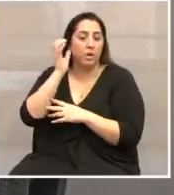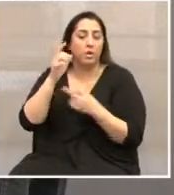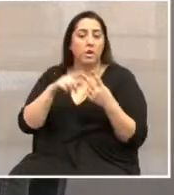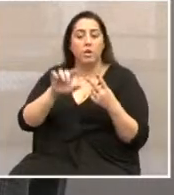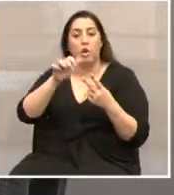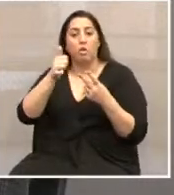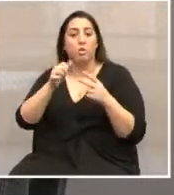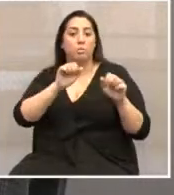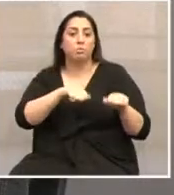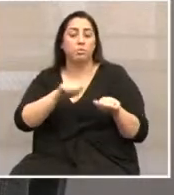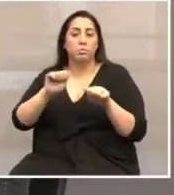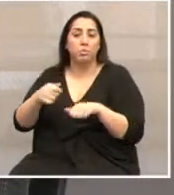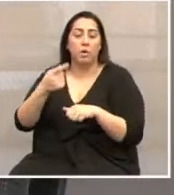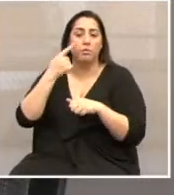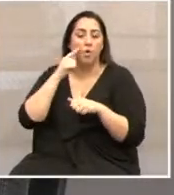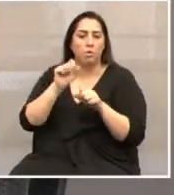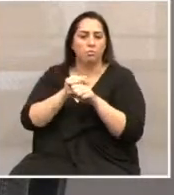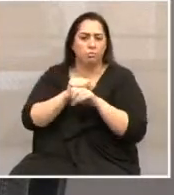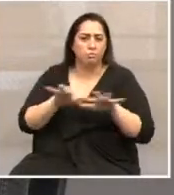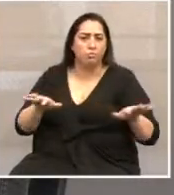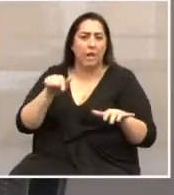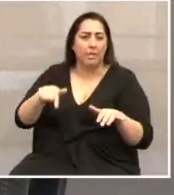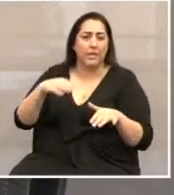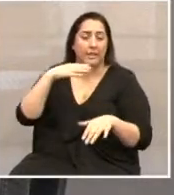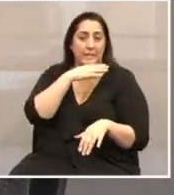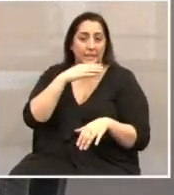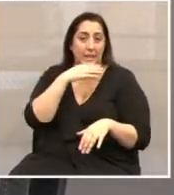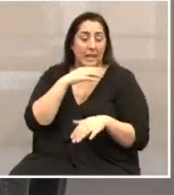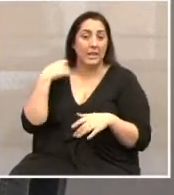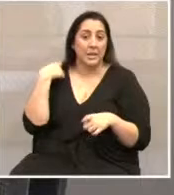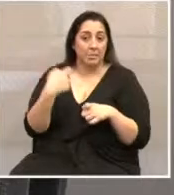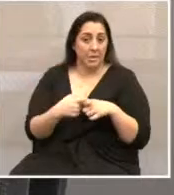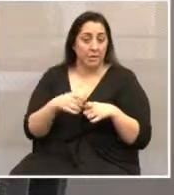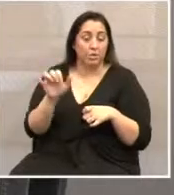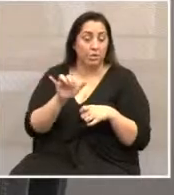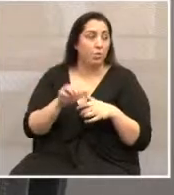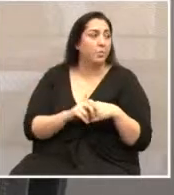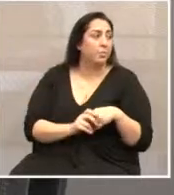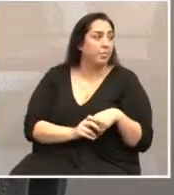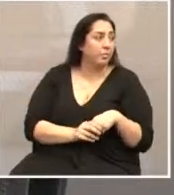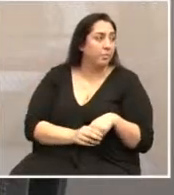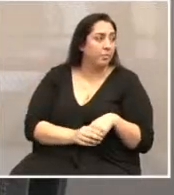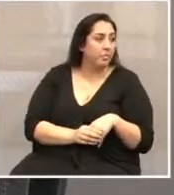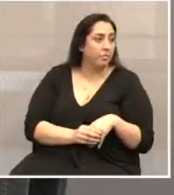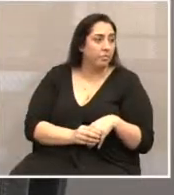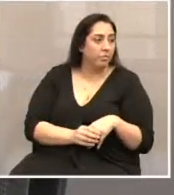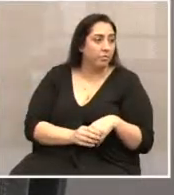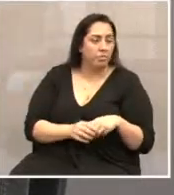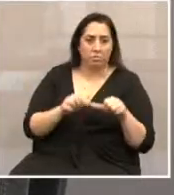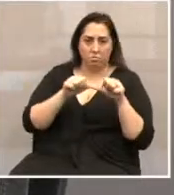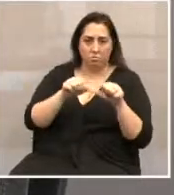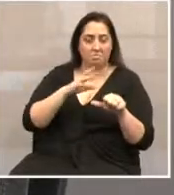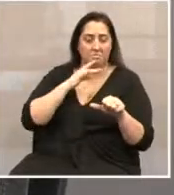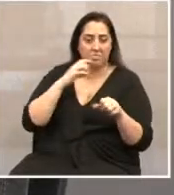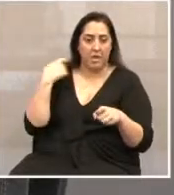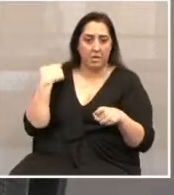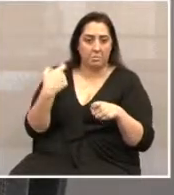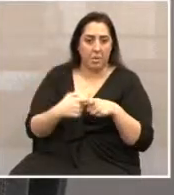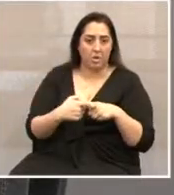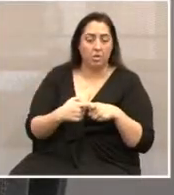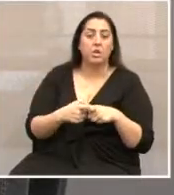habilidades para distribuir estas mentiras en español. Muchos de estos son abusos de